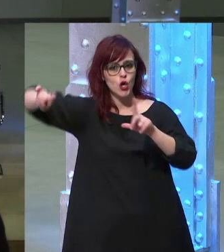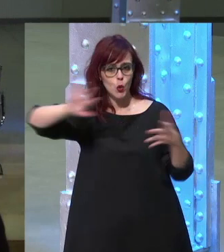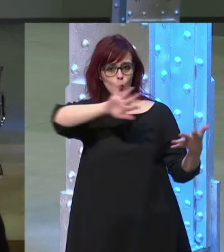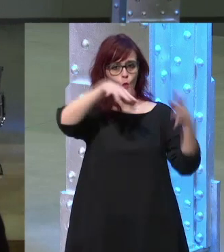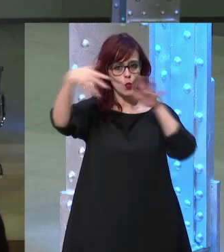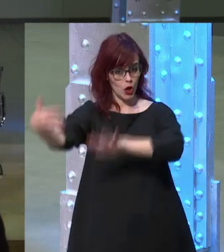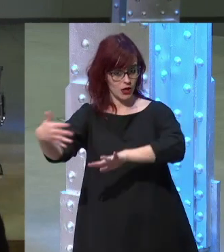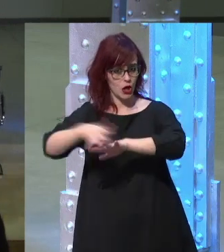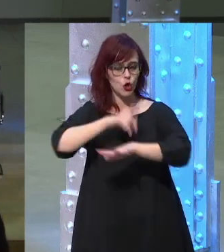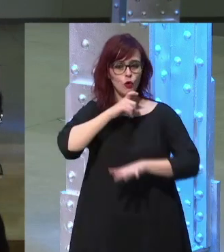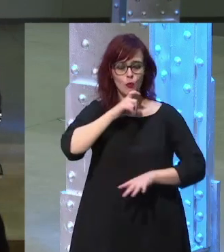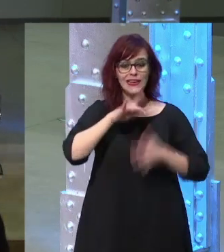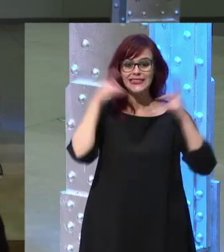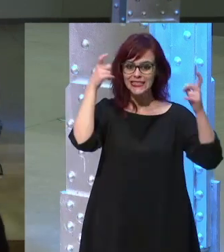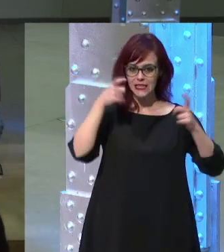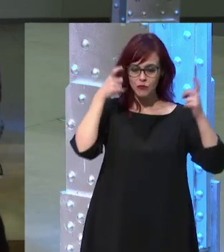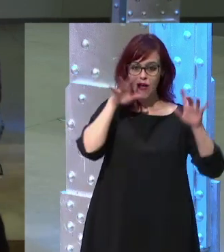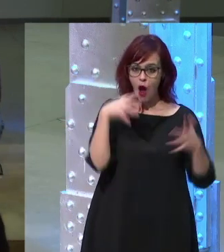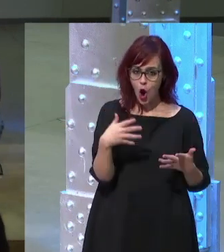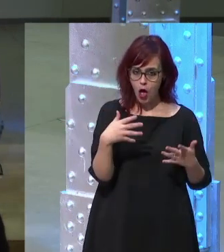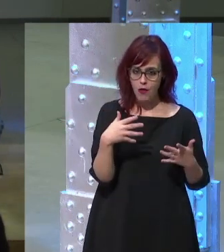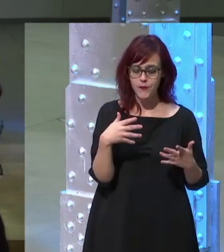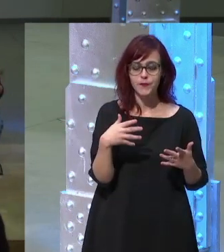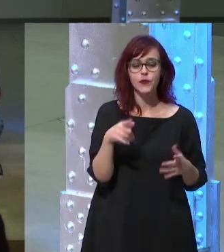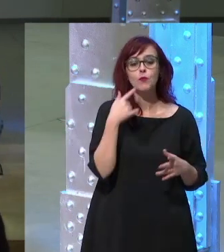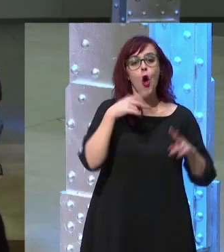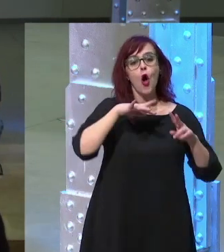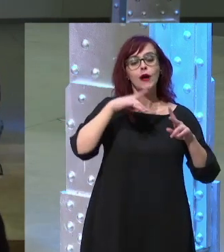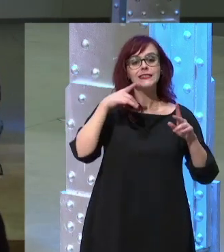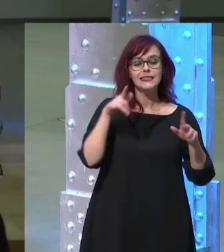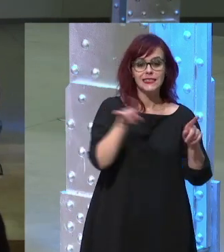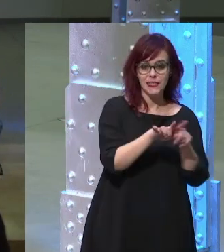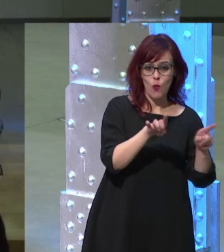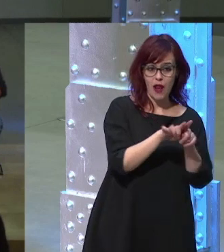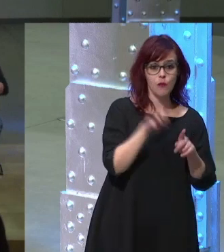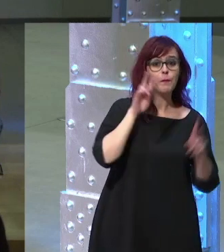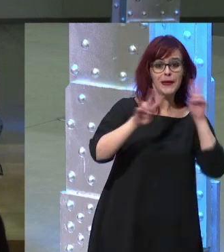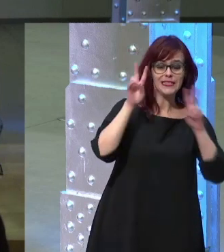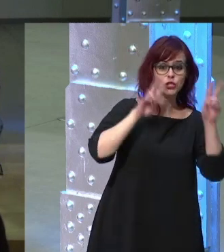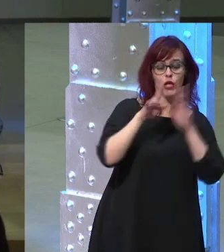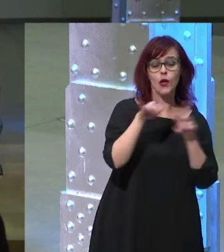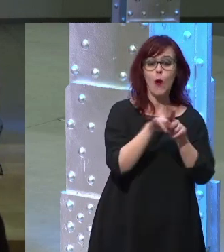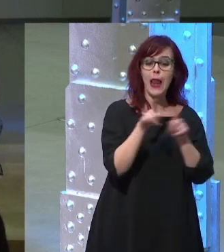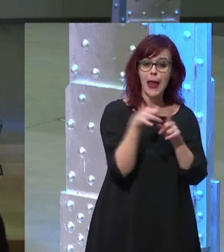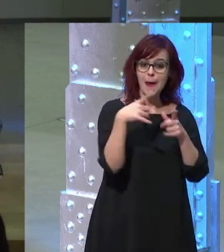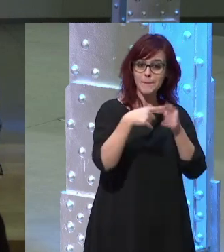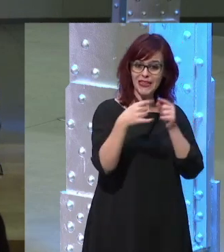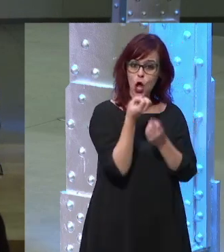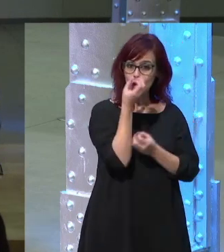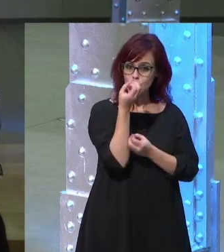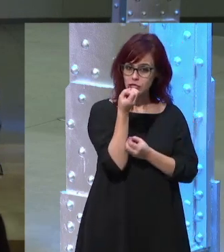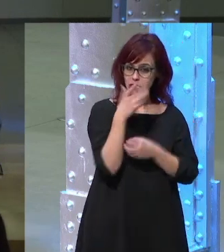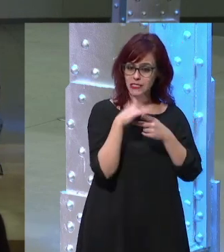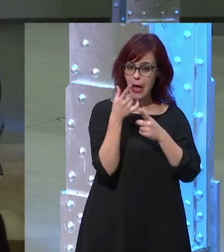entonces ahora voy a intentar hacer una analogía entre lo que habéis visto con pétalos de rosa